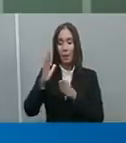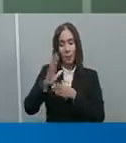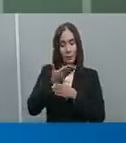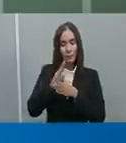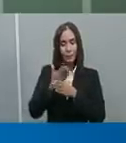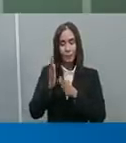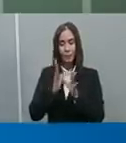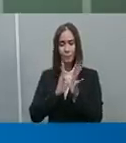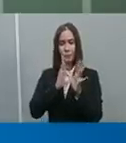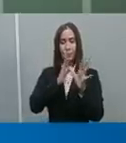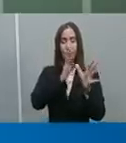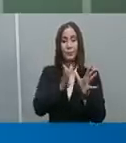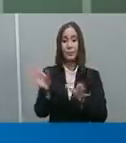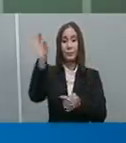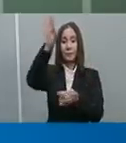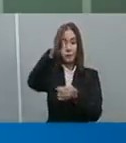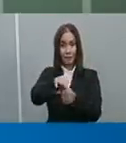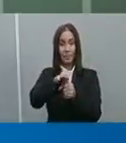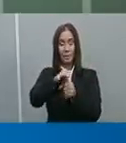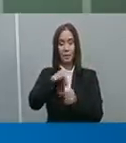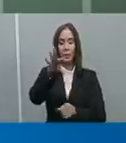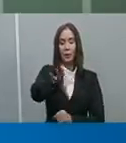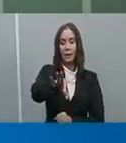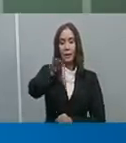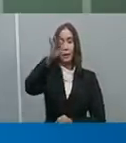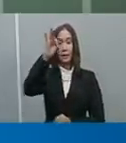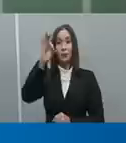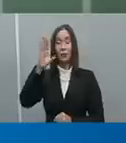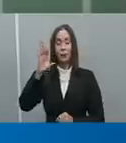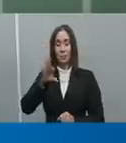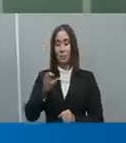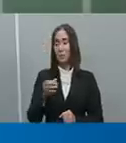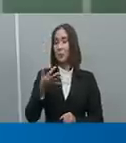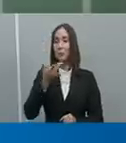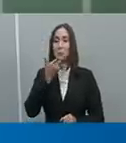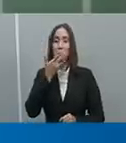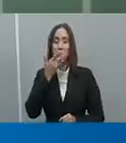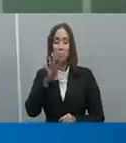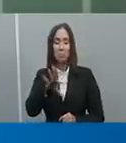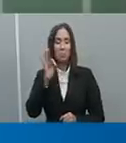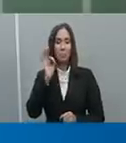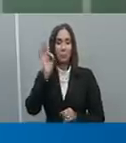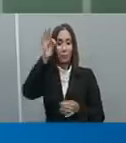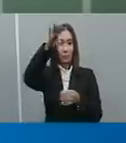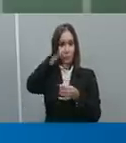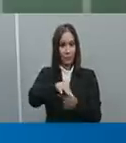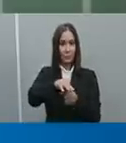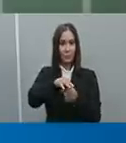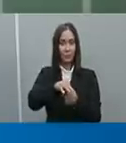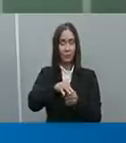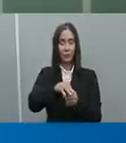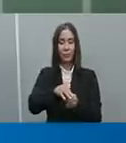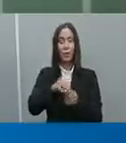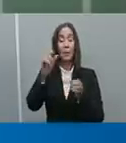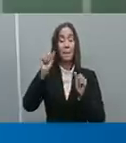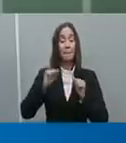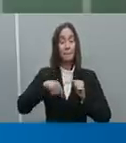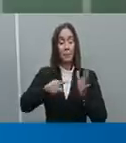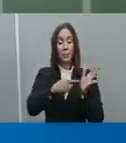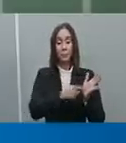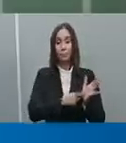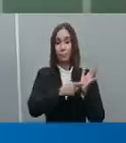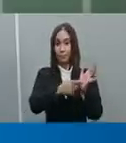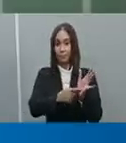masivamente en estas elecciones, eligiendo los candidatos de nuestra preferencia. Hagámoslo mostrando al máximo